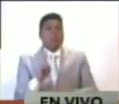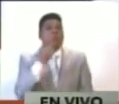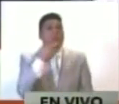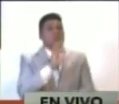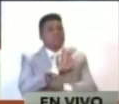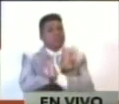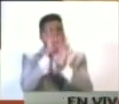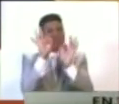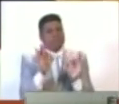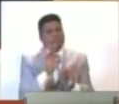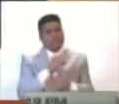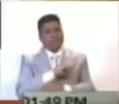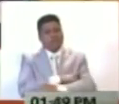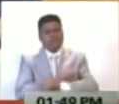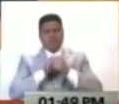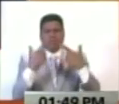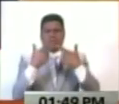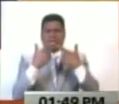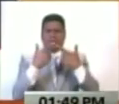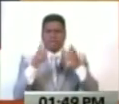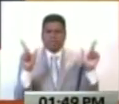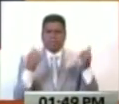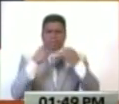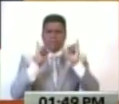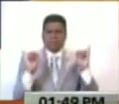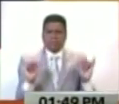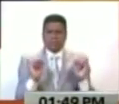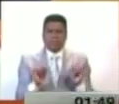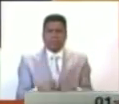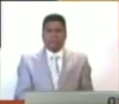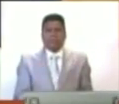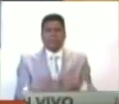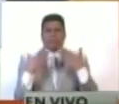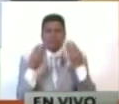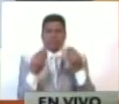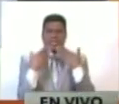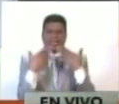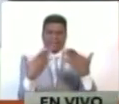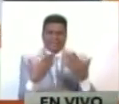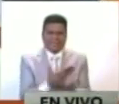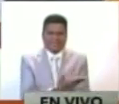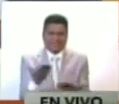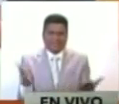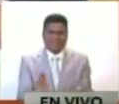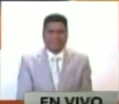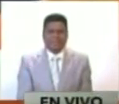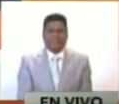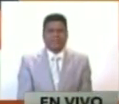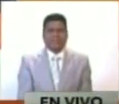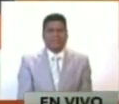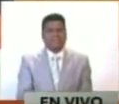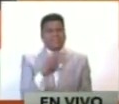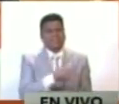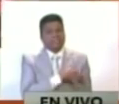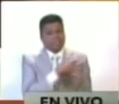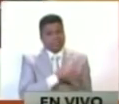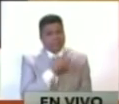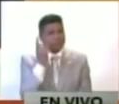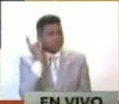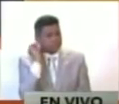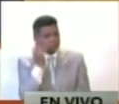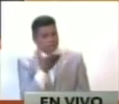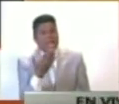de su independencia, de su libertad y de su soberanía. Muchas gracias. Señoras y señores, gracias por